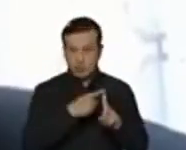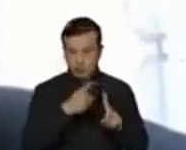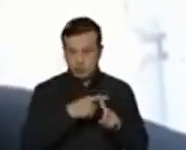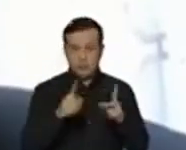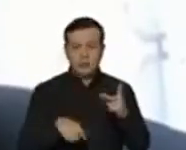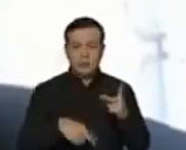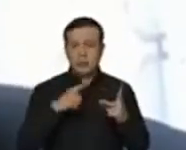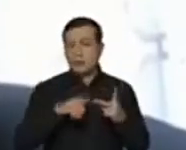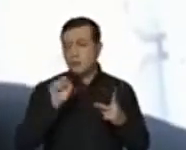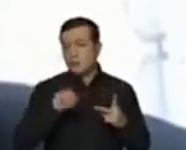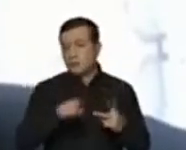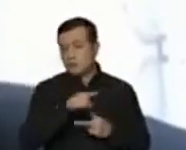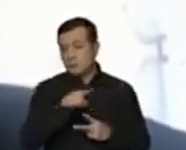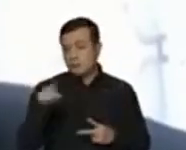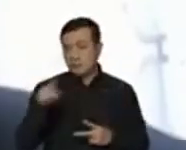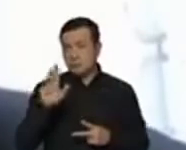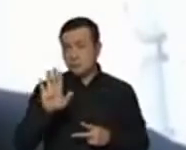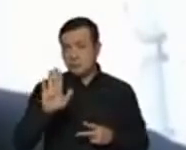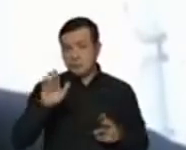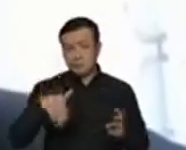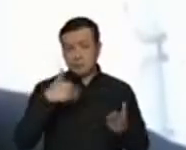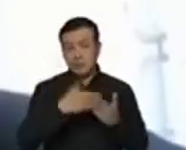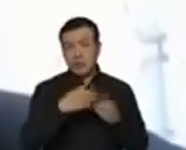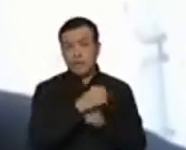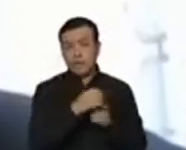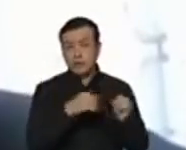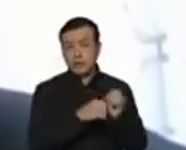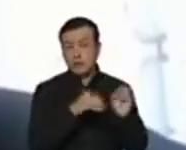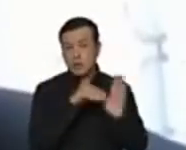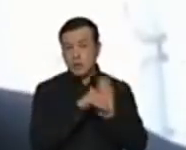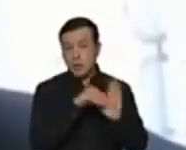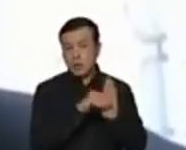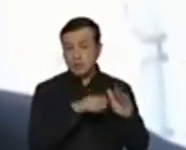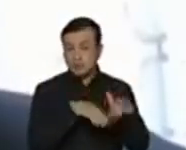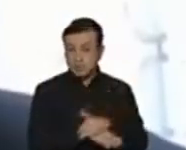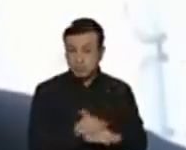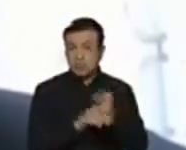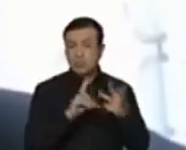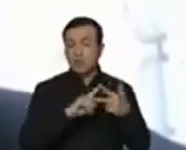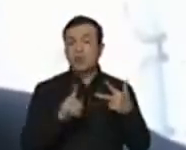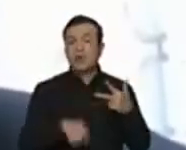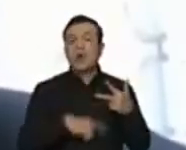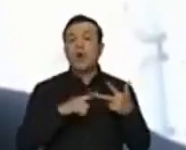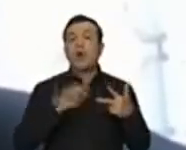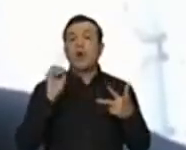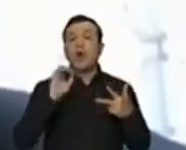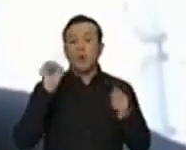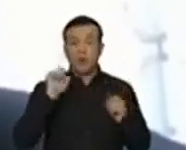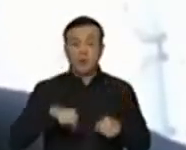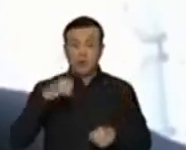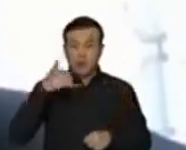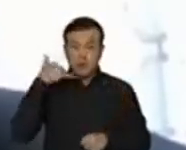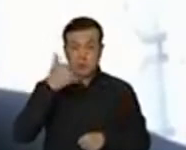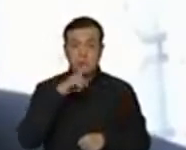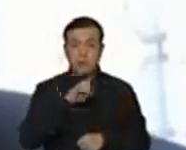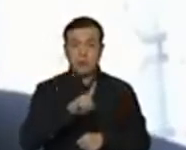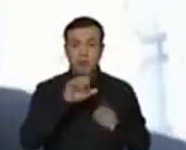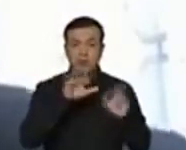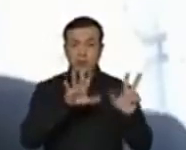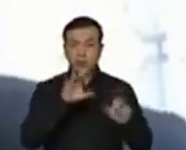vía también pues, es ir personalmente a cada una de las oficinas. Y también tenemos una línea de un